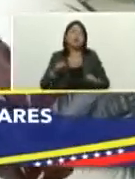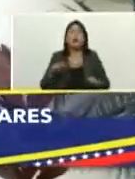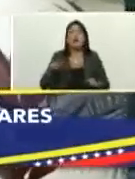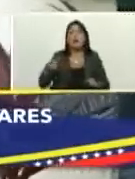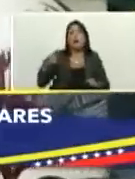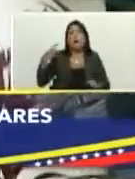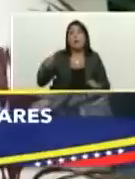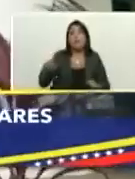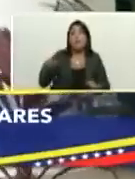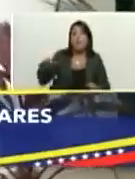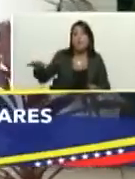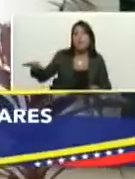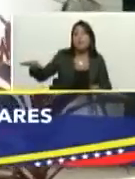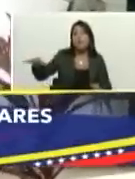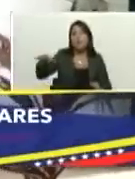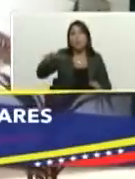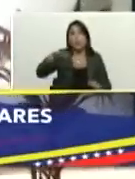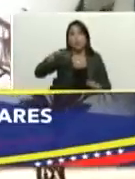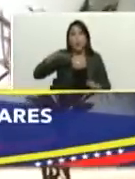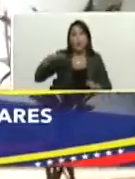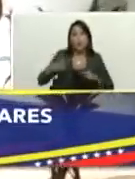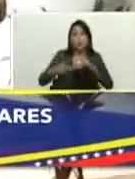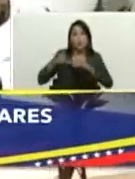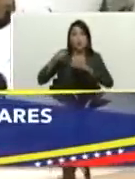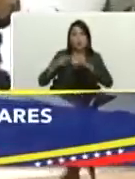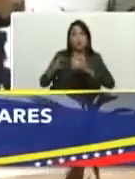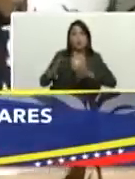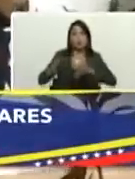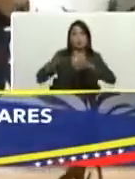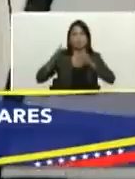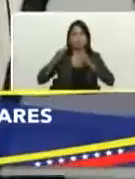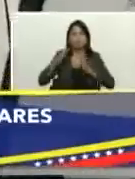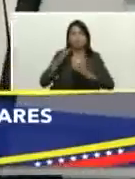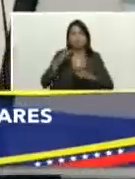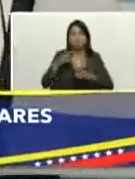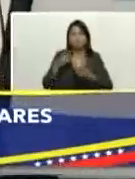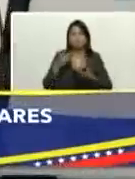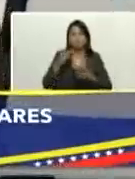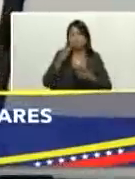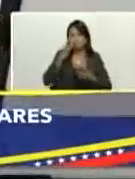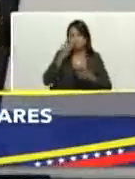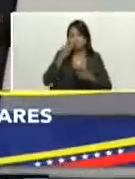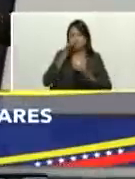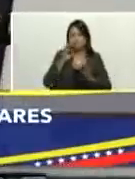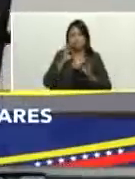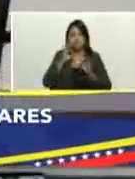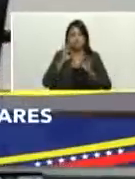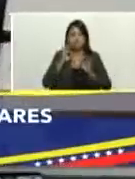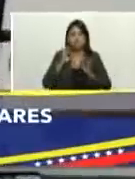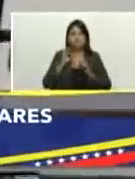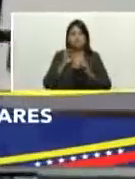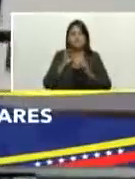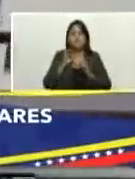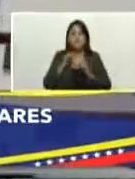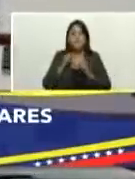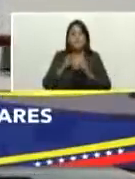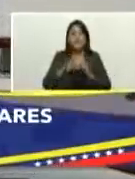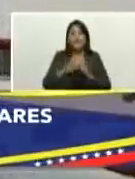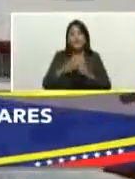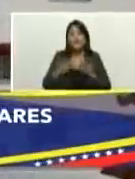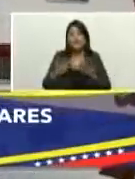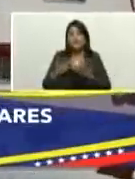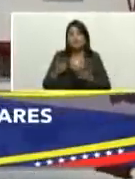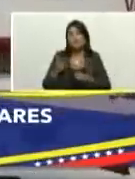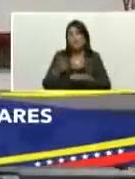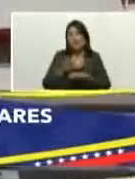desarrollos de las inmobiliarias que se apropiaban de las riquezas del pueblo y que con los gobiernos